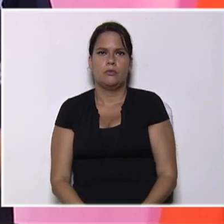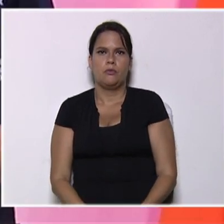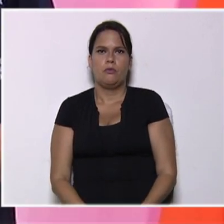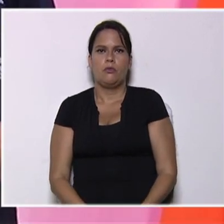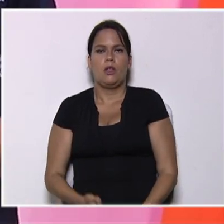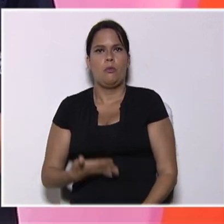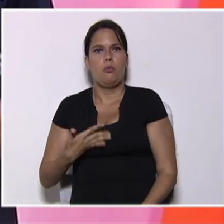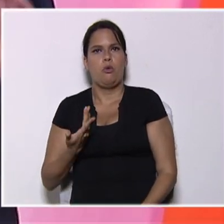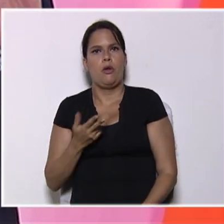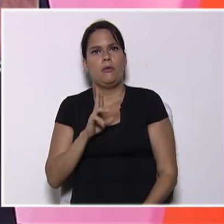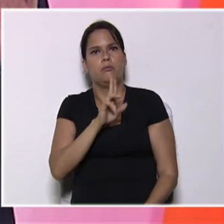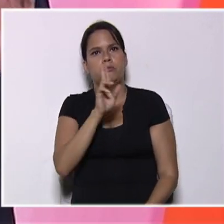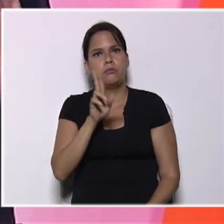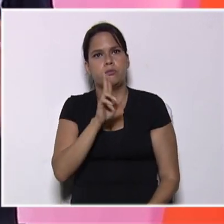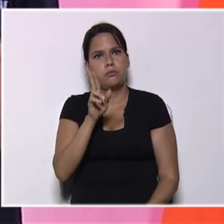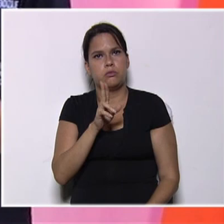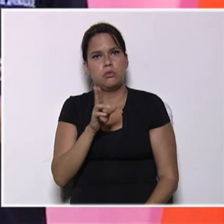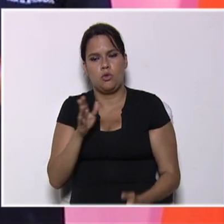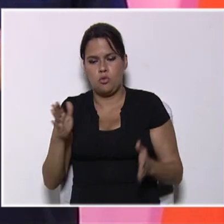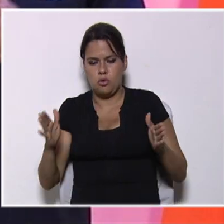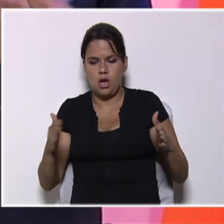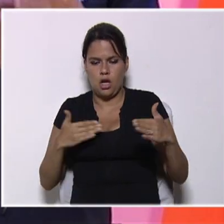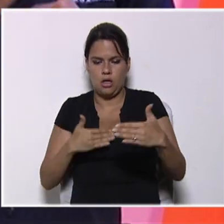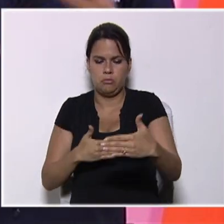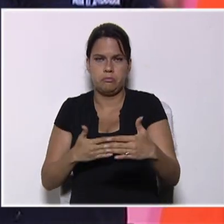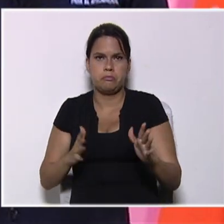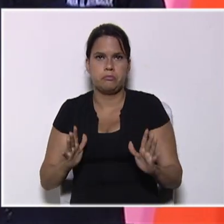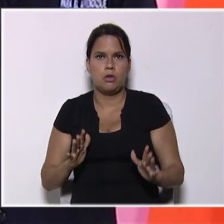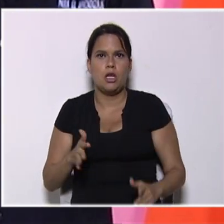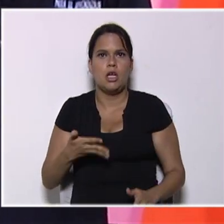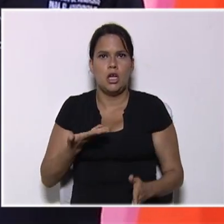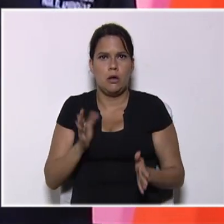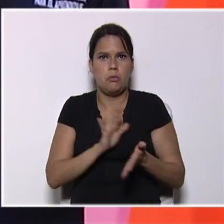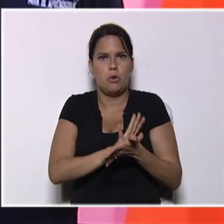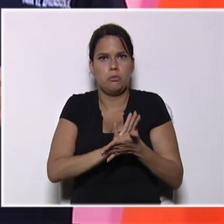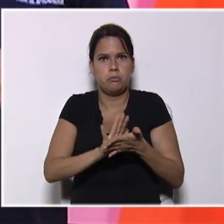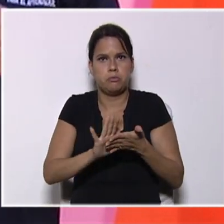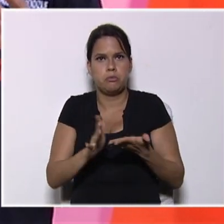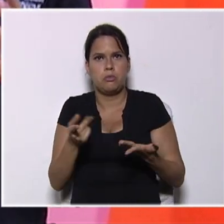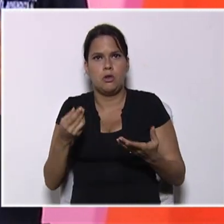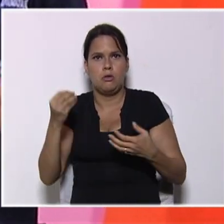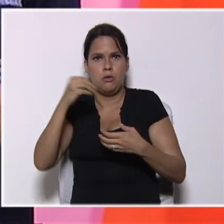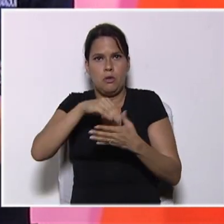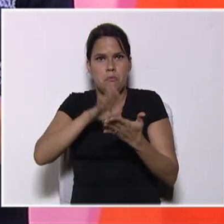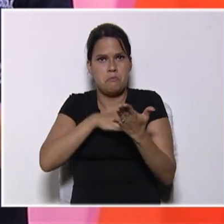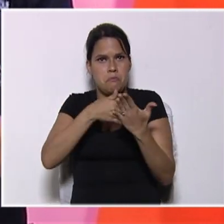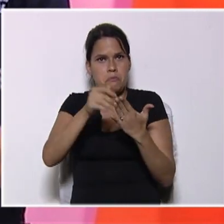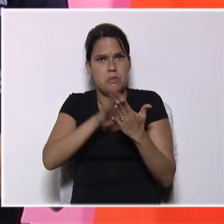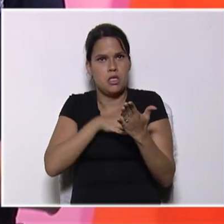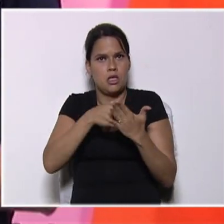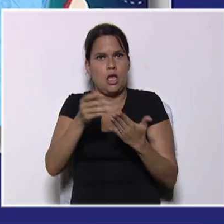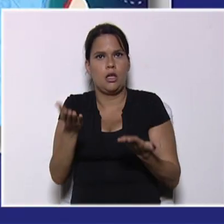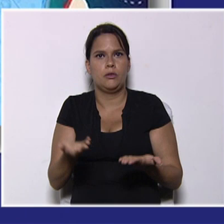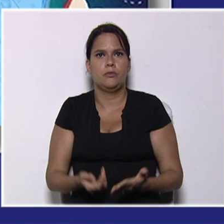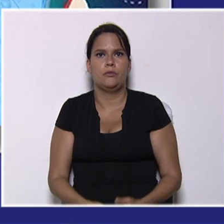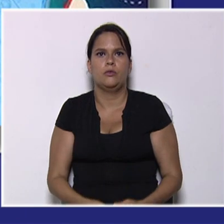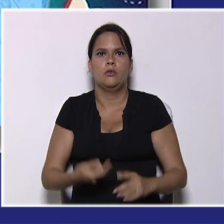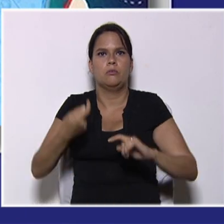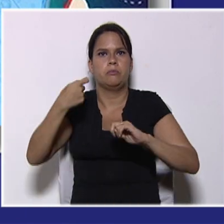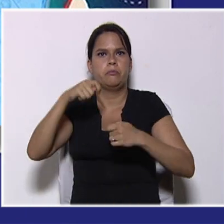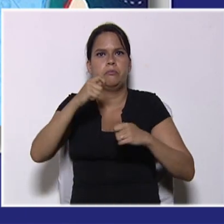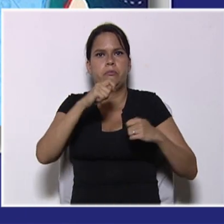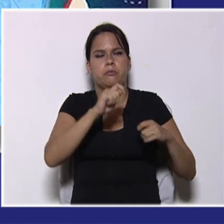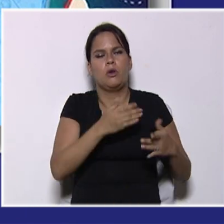puede utilizar unas cajas de cartón, ¿no? Y las puedo empapelar, las puedo rellenar o pintar y venderlas